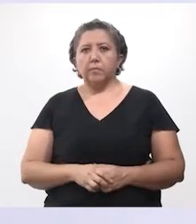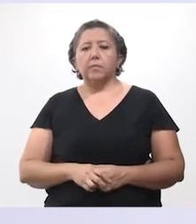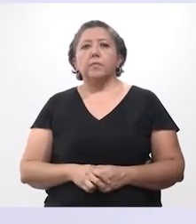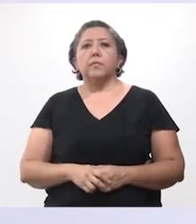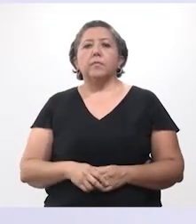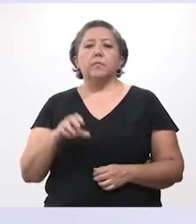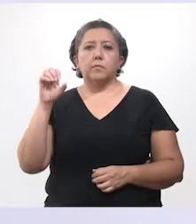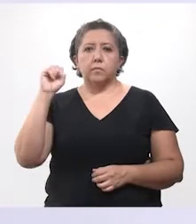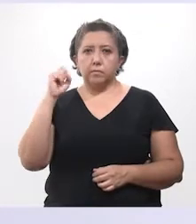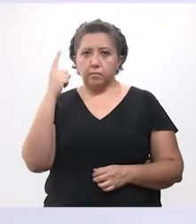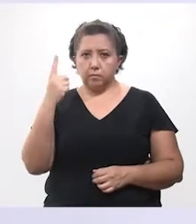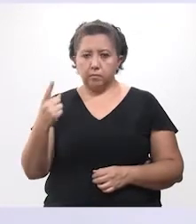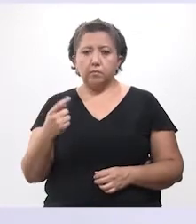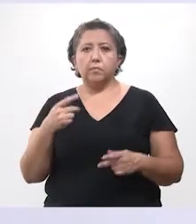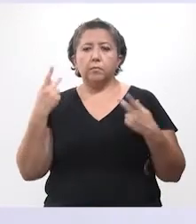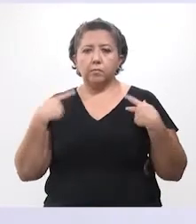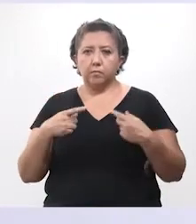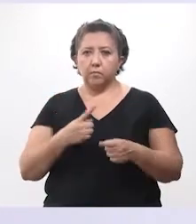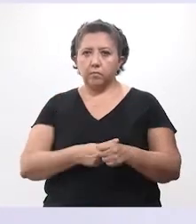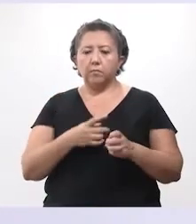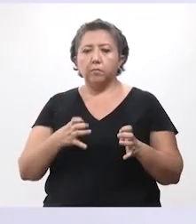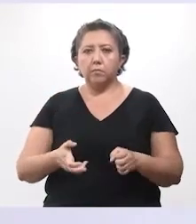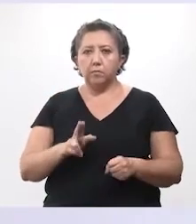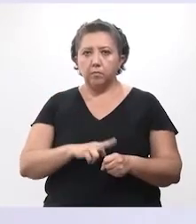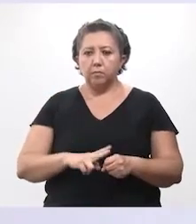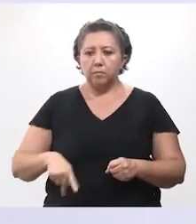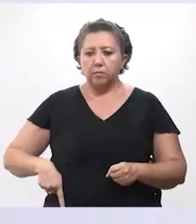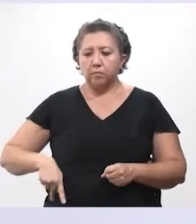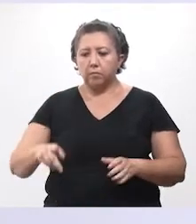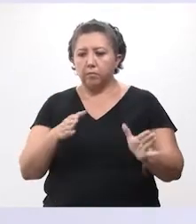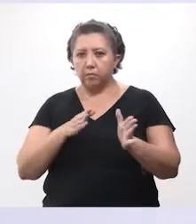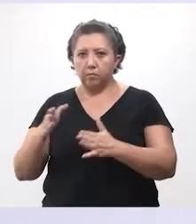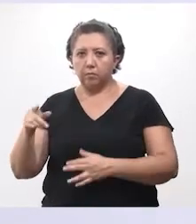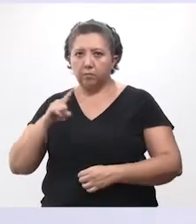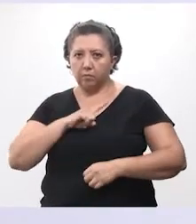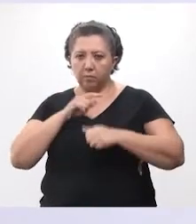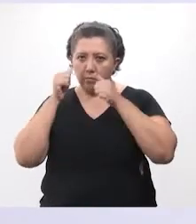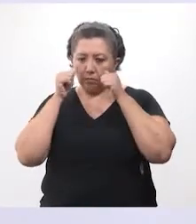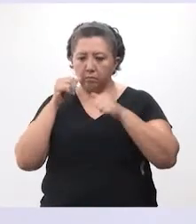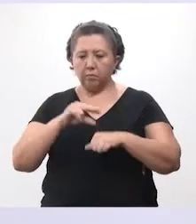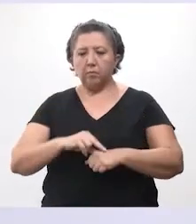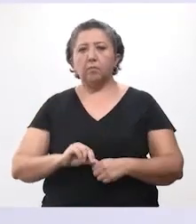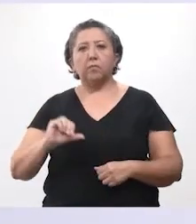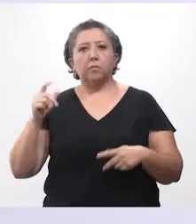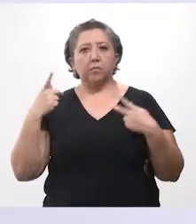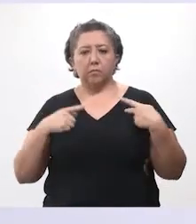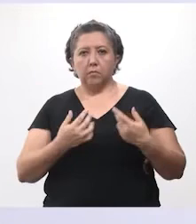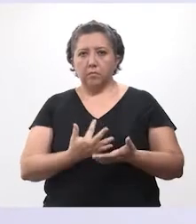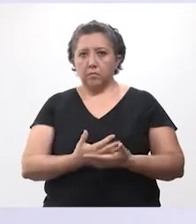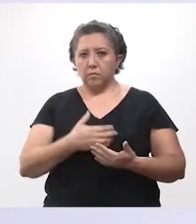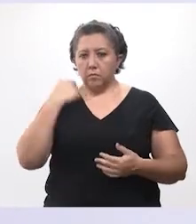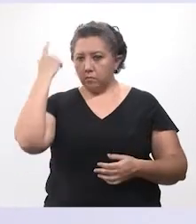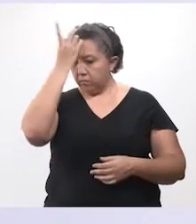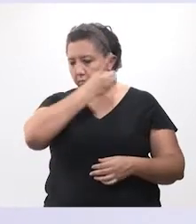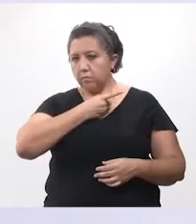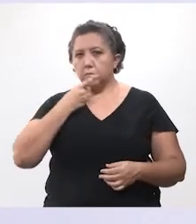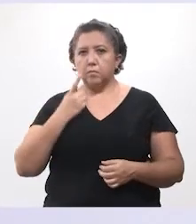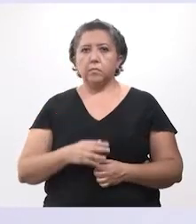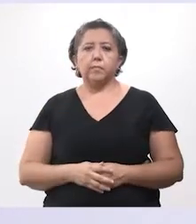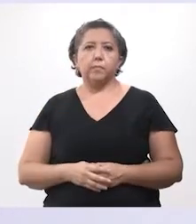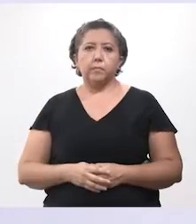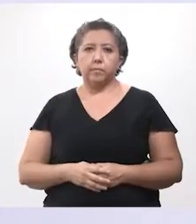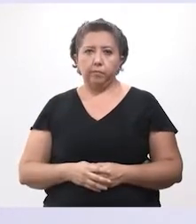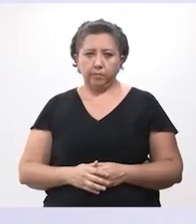mencionó, 61 de los casos positivos están en hospitales públicos y en aislamiento total. Hay otros pacientes a la espera de